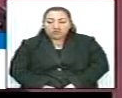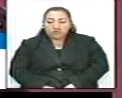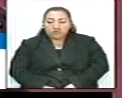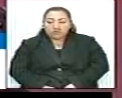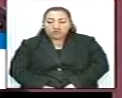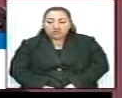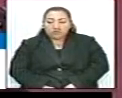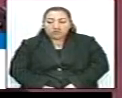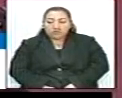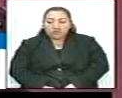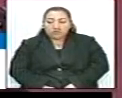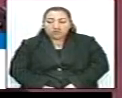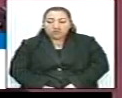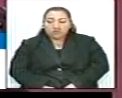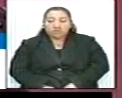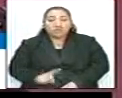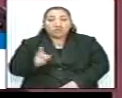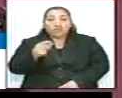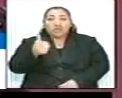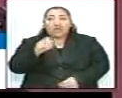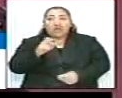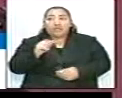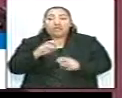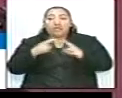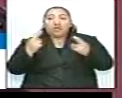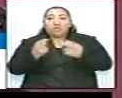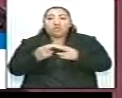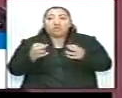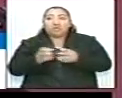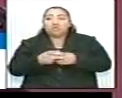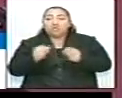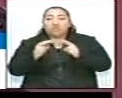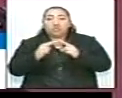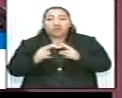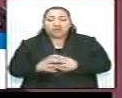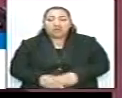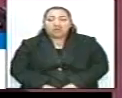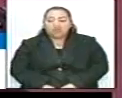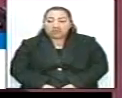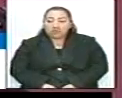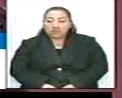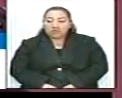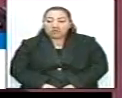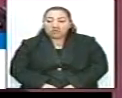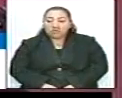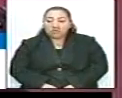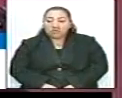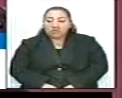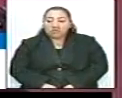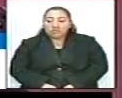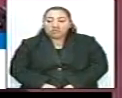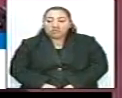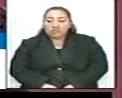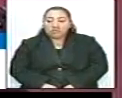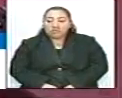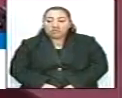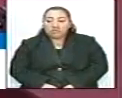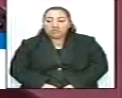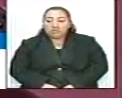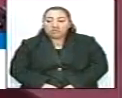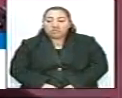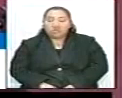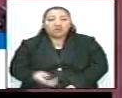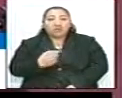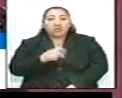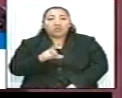sus despachos, el acta de la sesión de elección e instalación de la Comisión de Vivienda y Construcción realizada el lunes